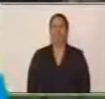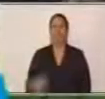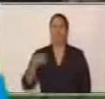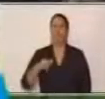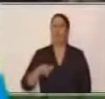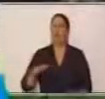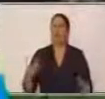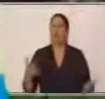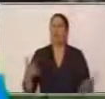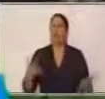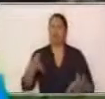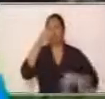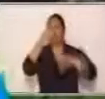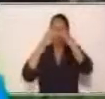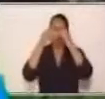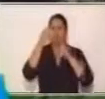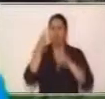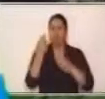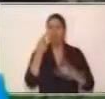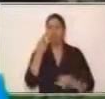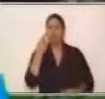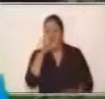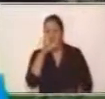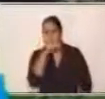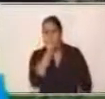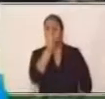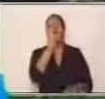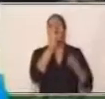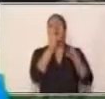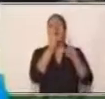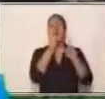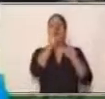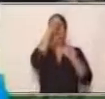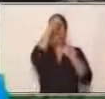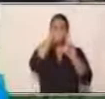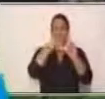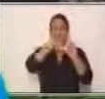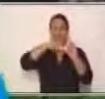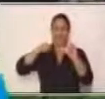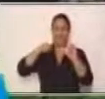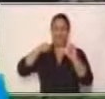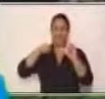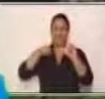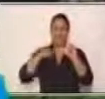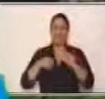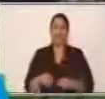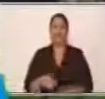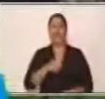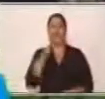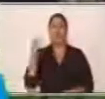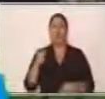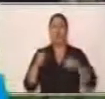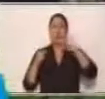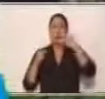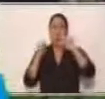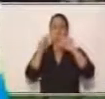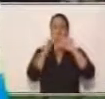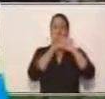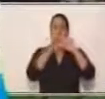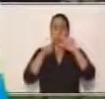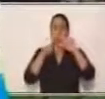aprenderemos a identificar el ángulo recto, agudo y